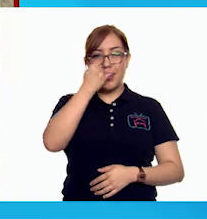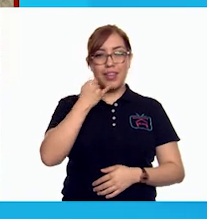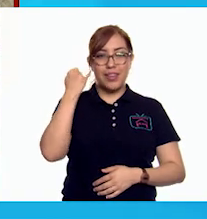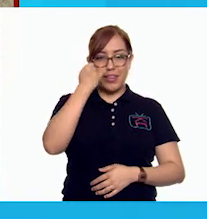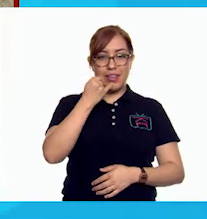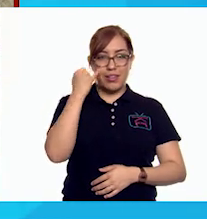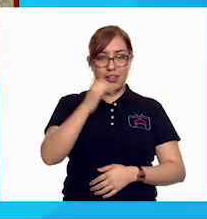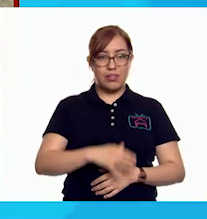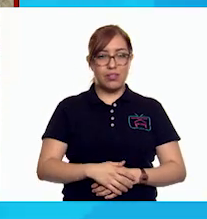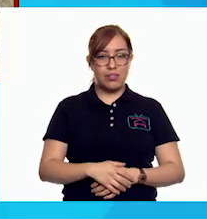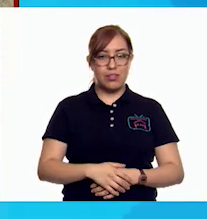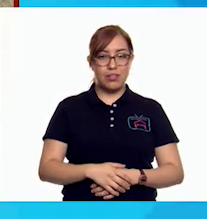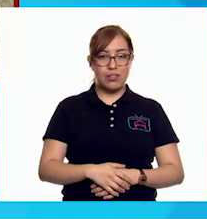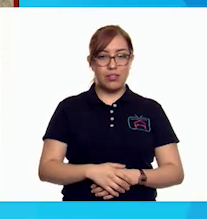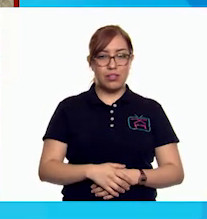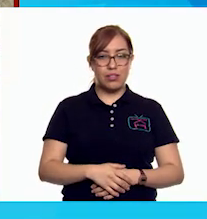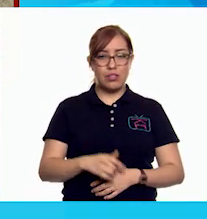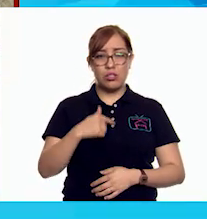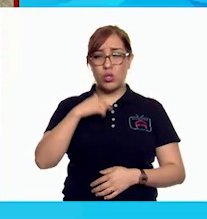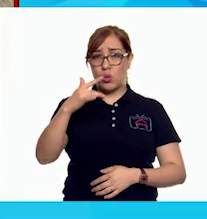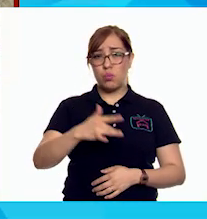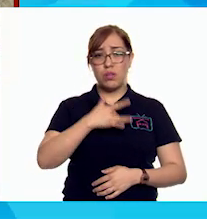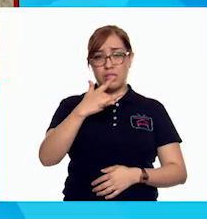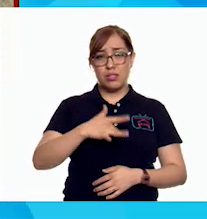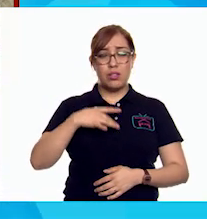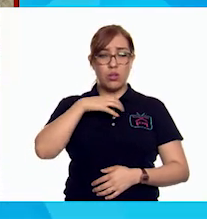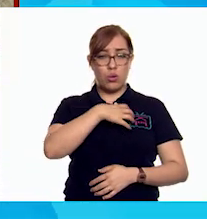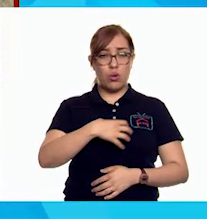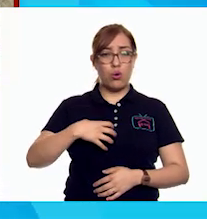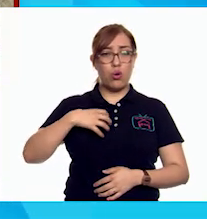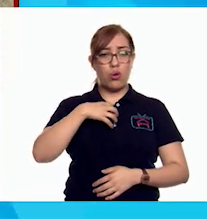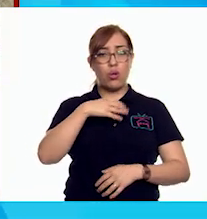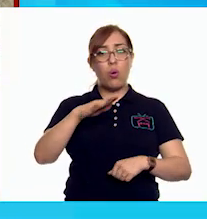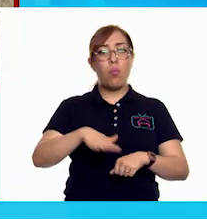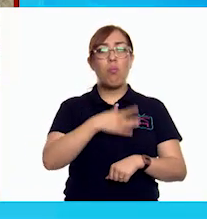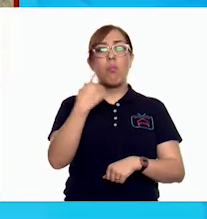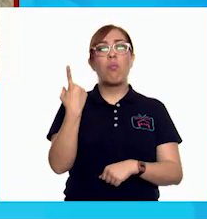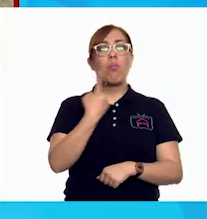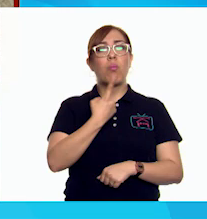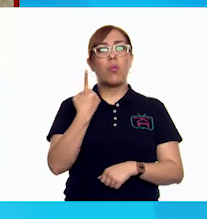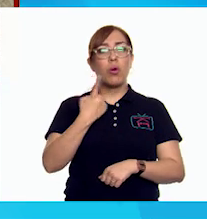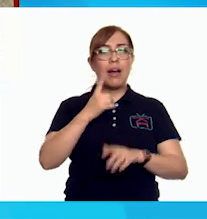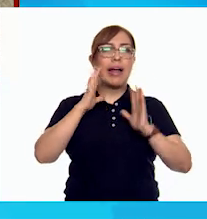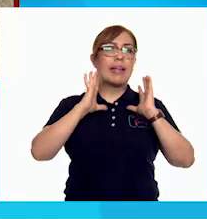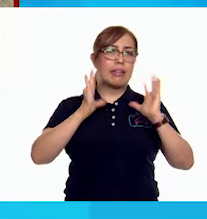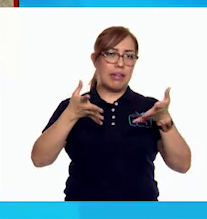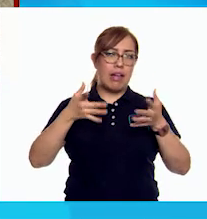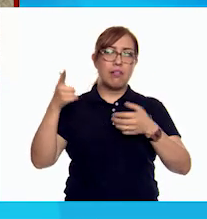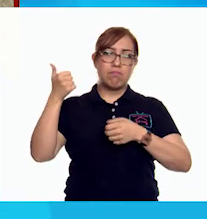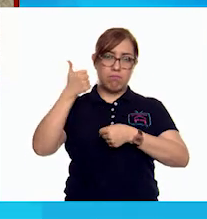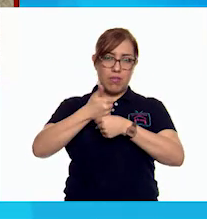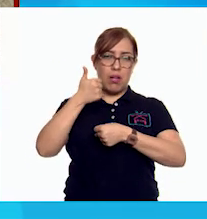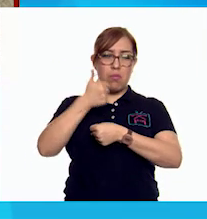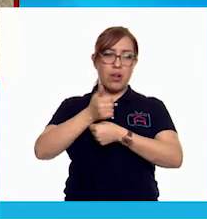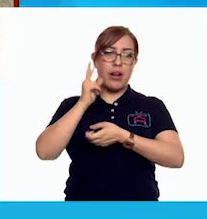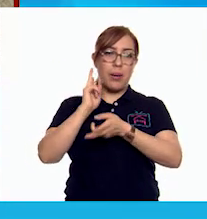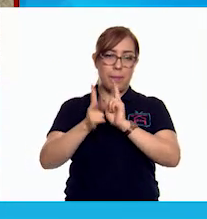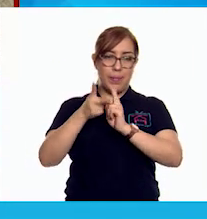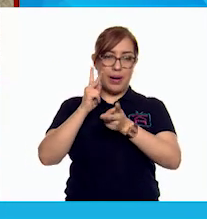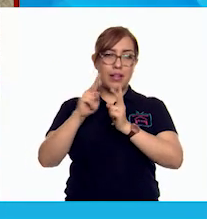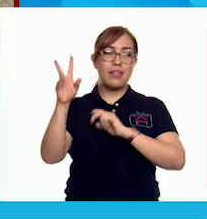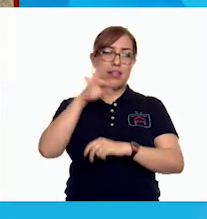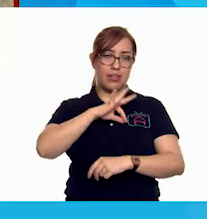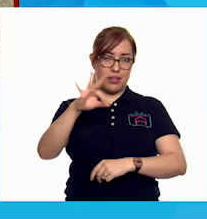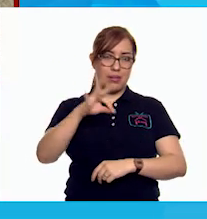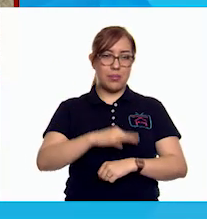Yo estoy contento porque ya puedo hablar con mi abuelita y varias cosas